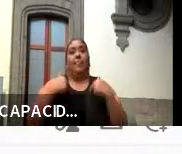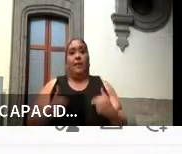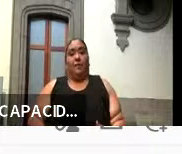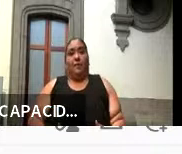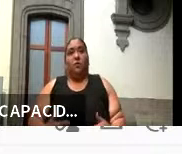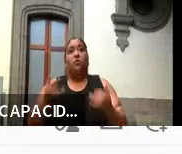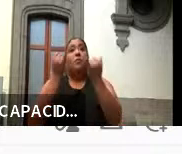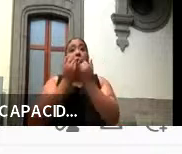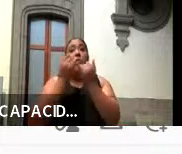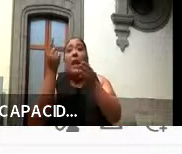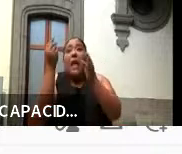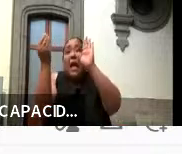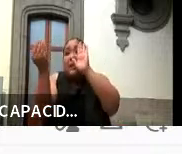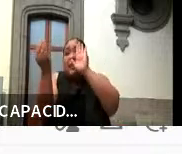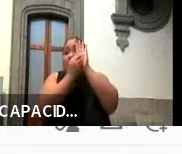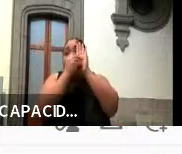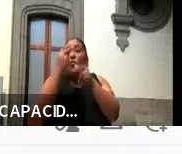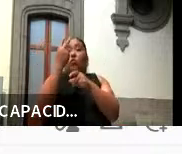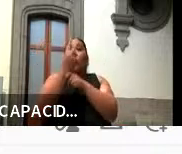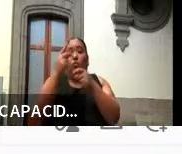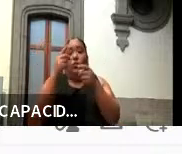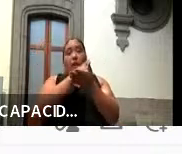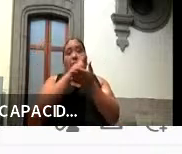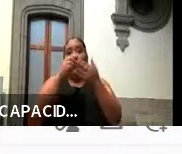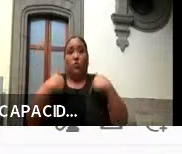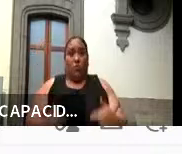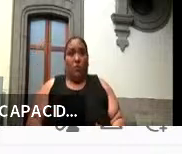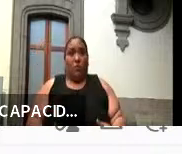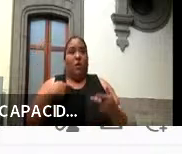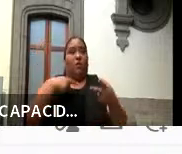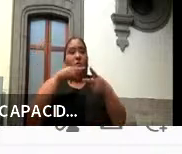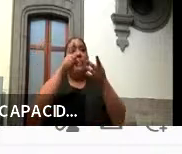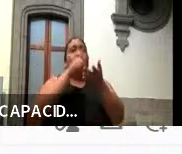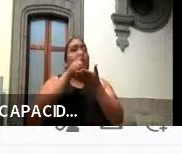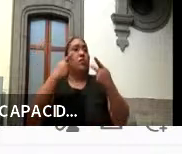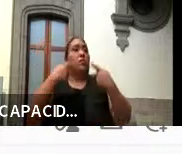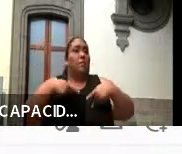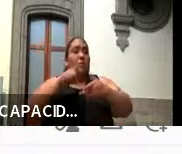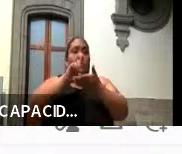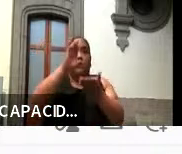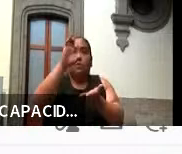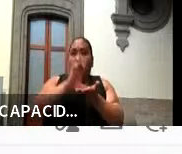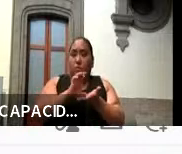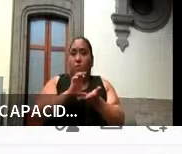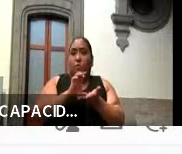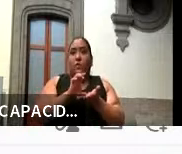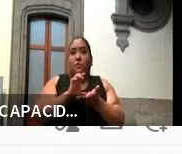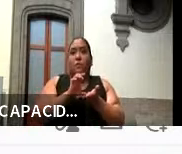derechos humanos dos puntos, indicadores por los derechos de las personas con discapacidad. En el